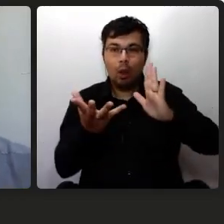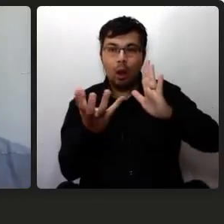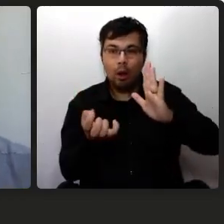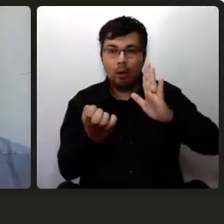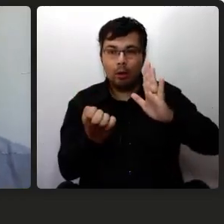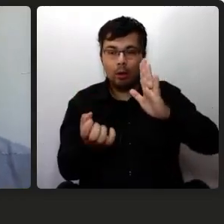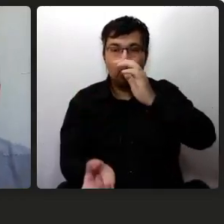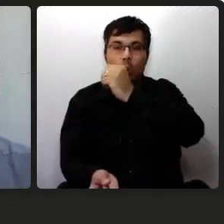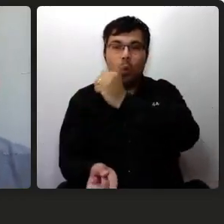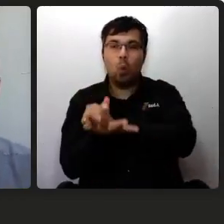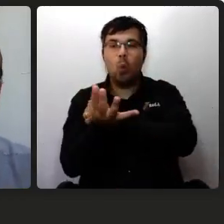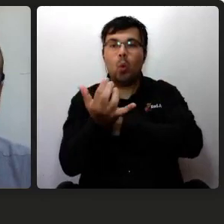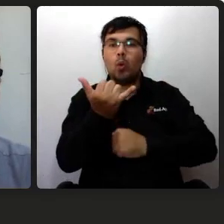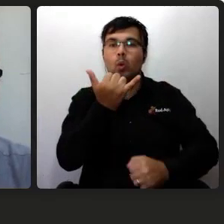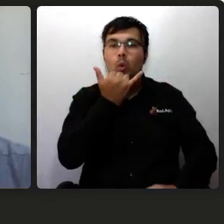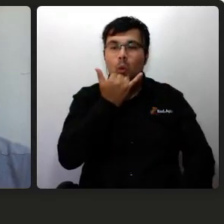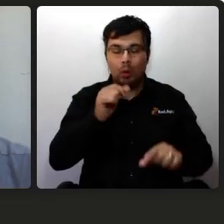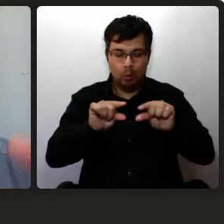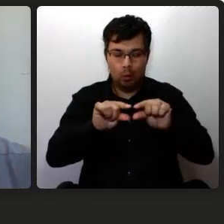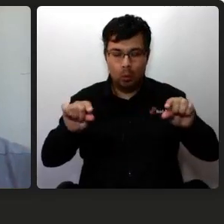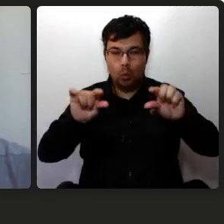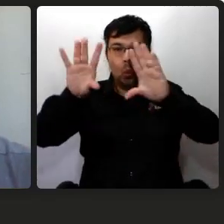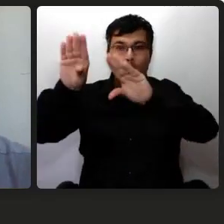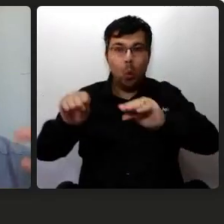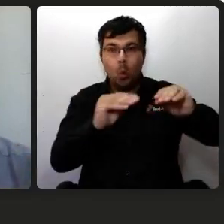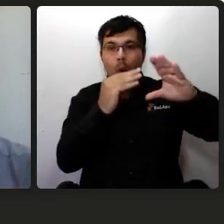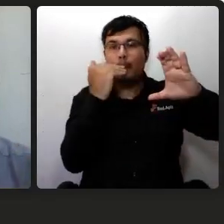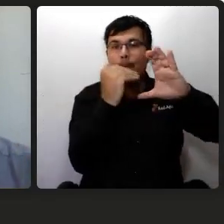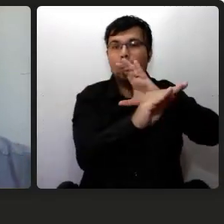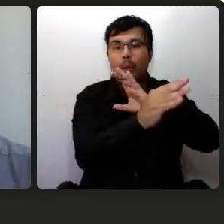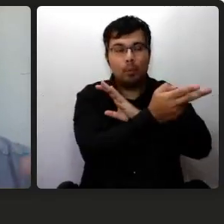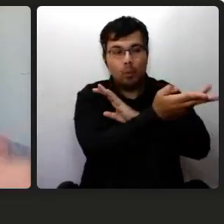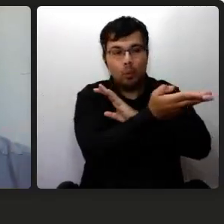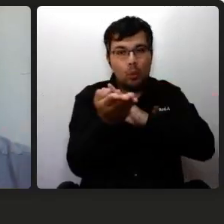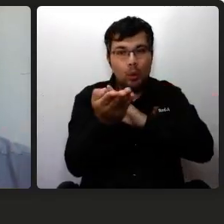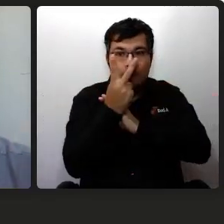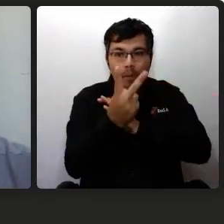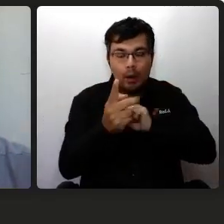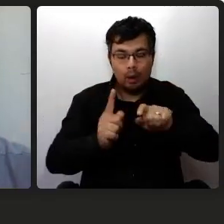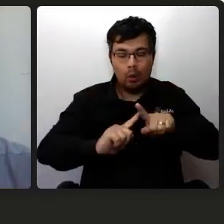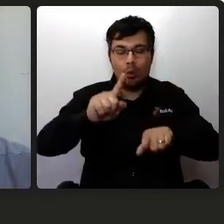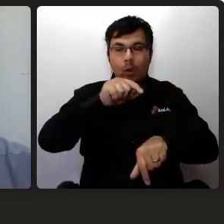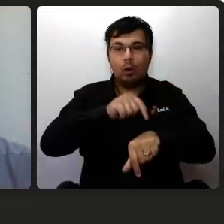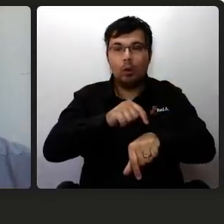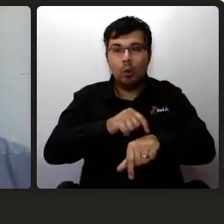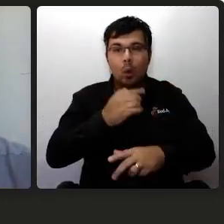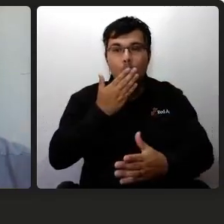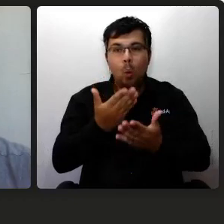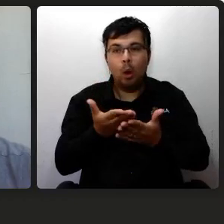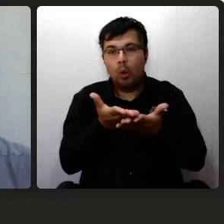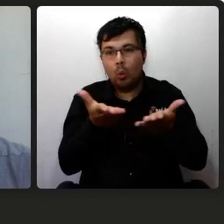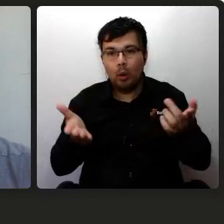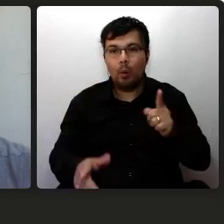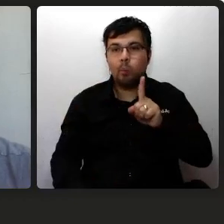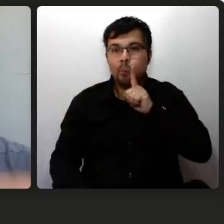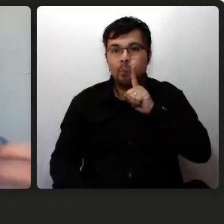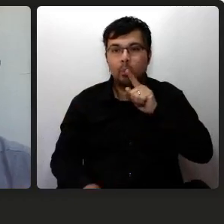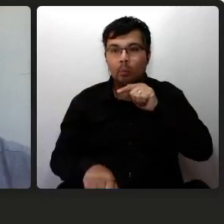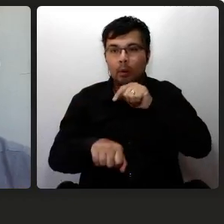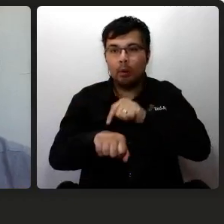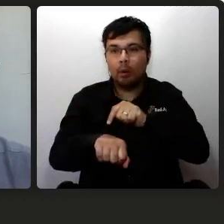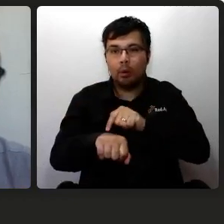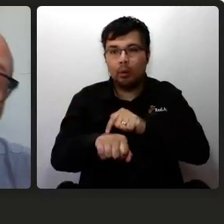vamos a compartir ese link, para que lo puedan ver en otros tiempos, en cuando tengan el tiempo, entendiendo el quehacer diario que puedan tener en sus